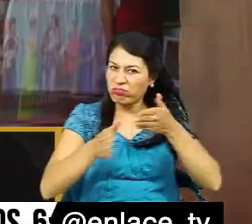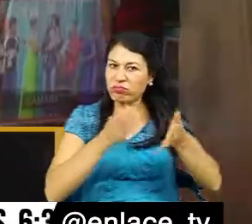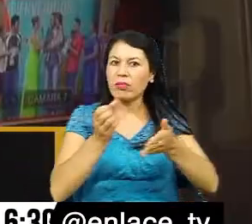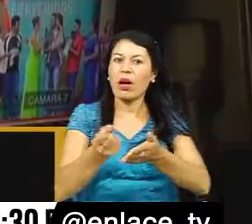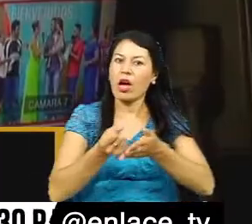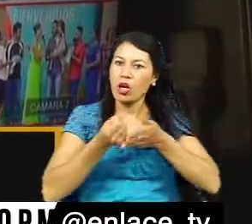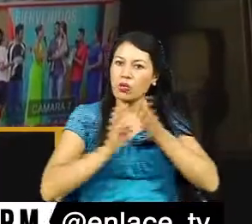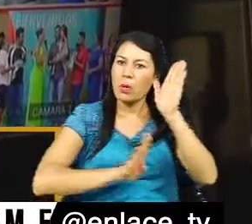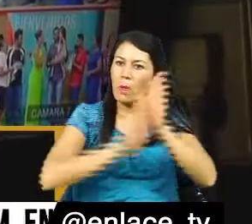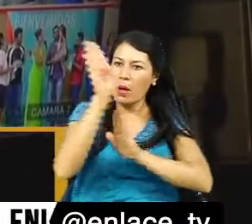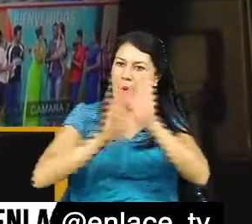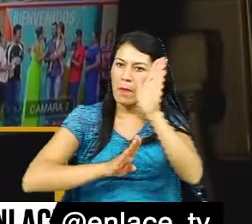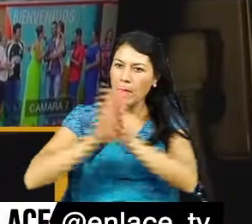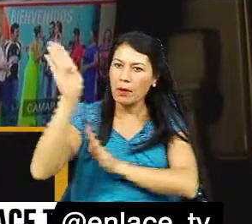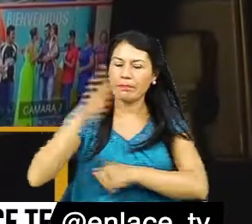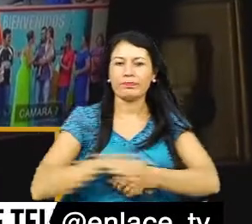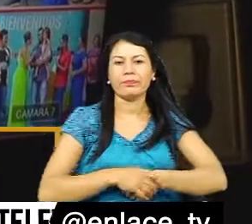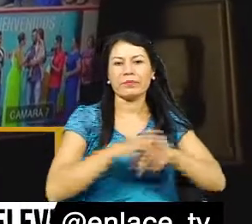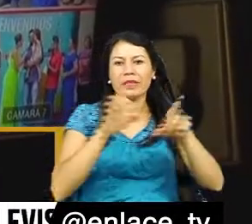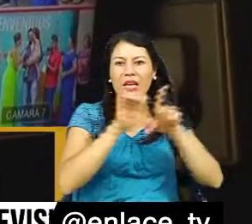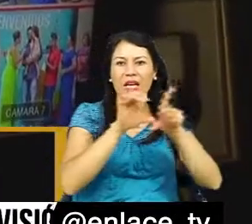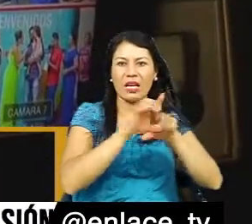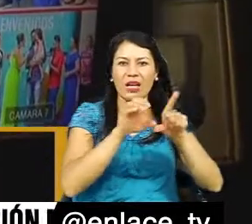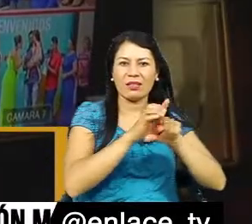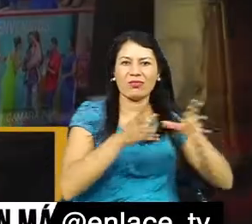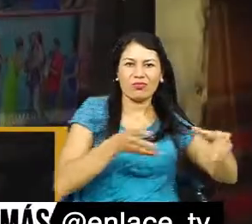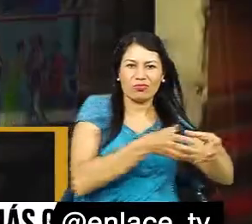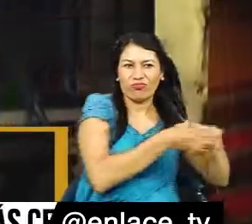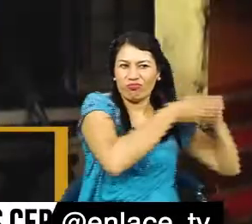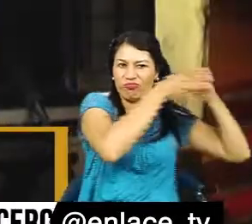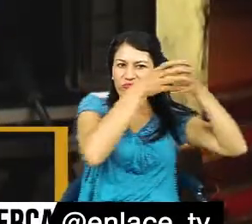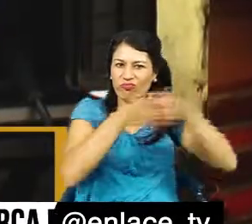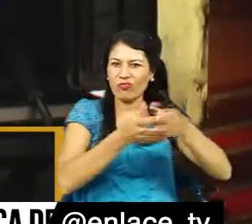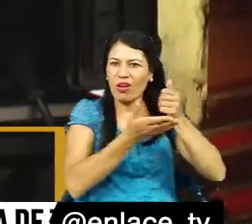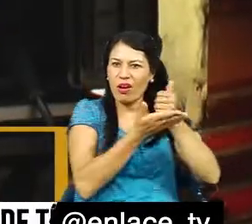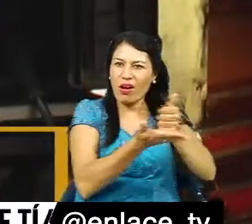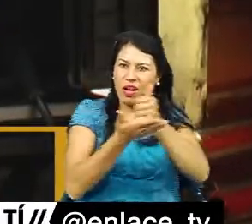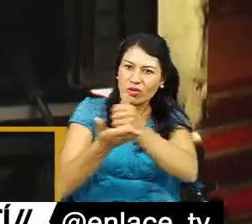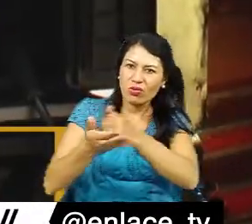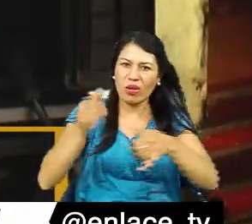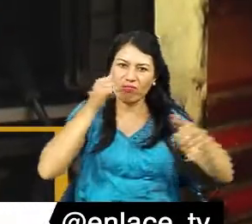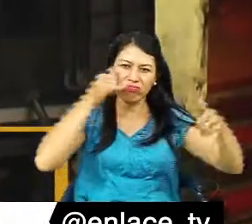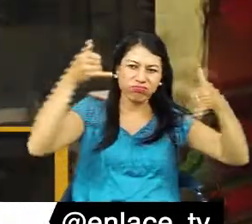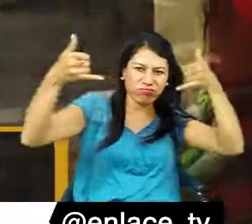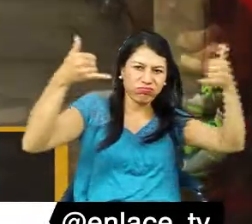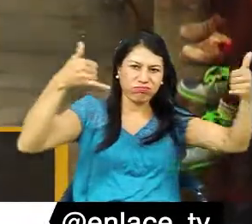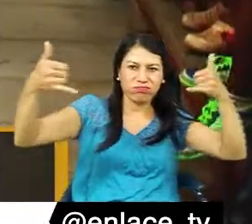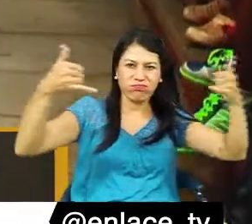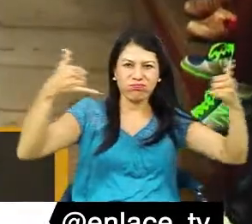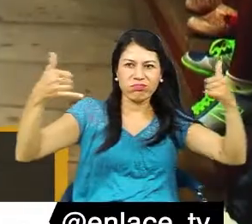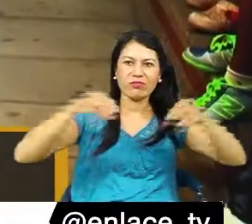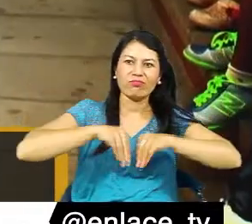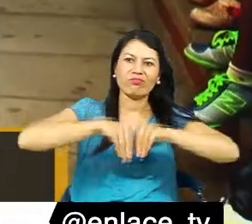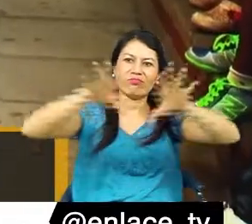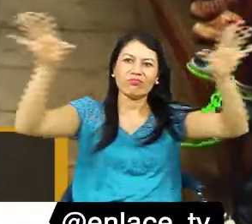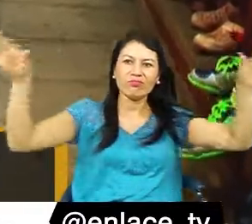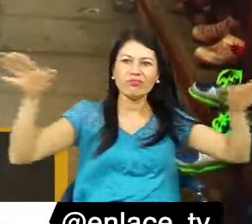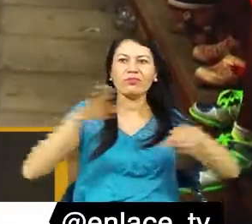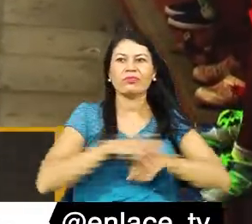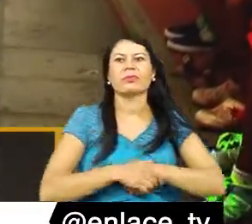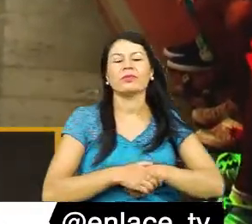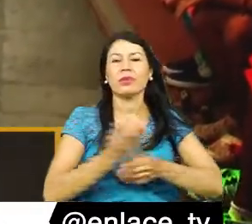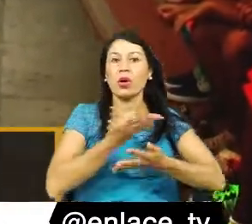empresas. Enlace Televisión dispuso del mejor equipo técnico y humano para que, como de costumbre, los barranqueños tuvieran transmisión de calidad y no se perdieran ni